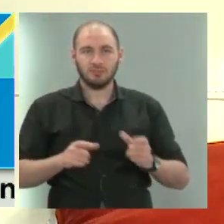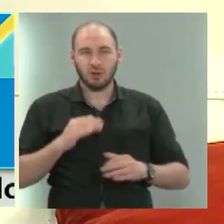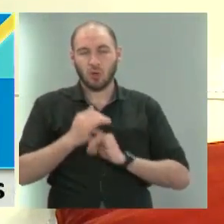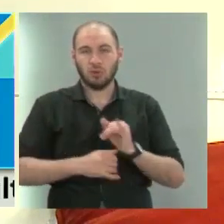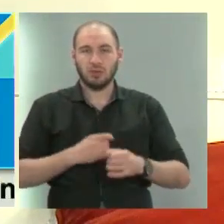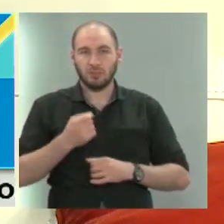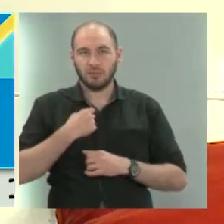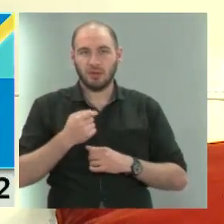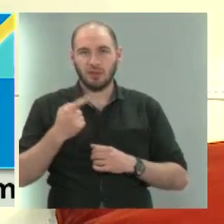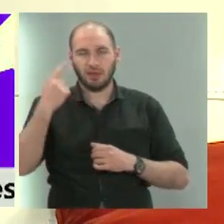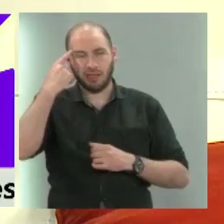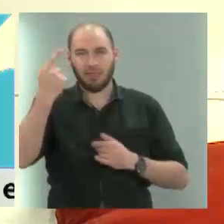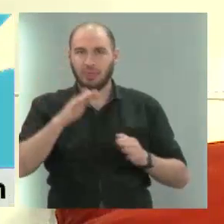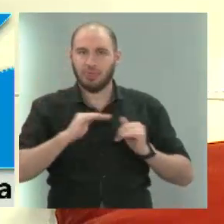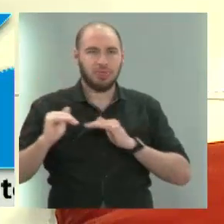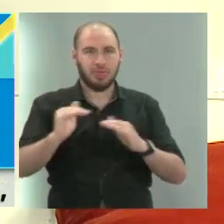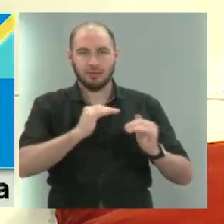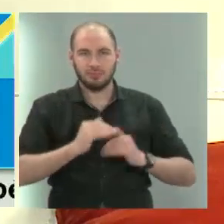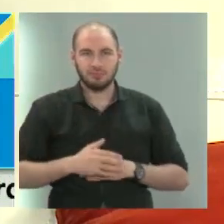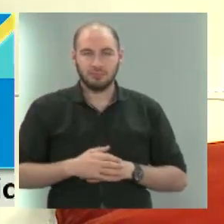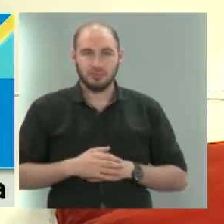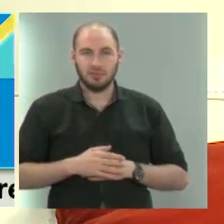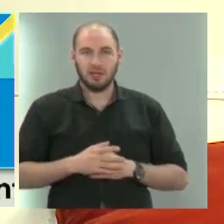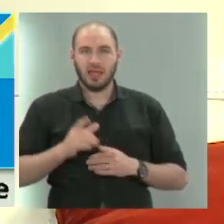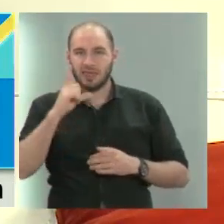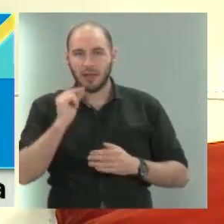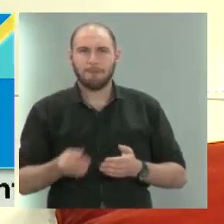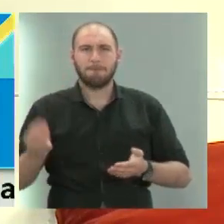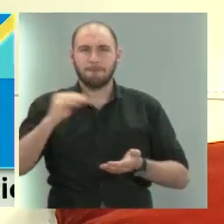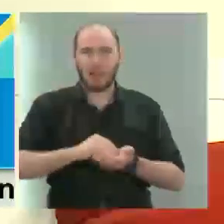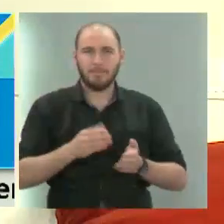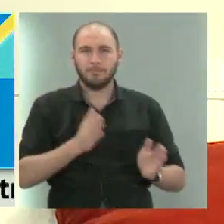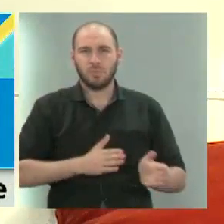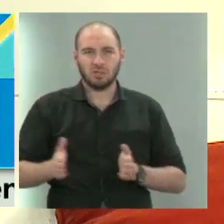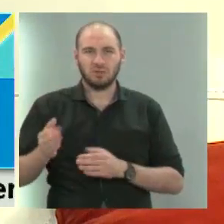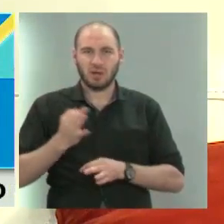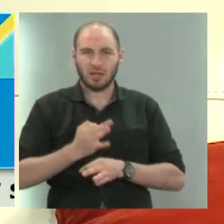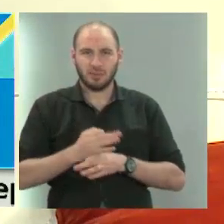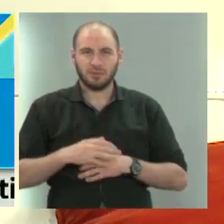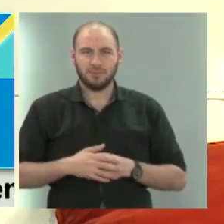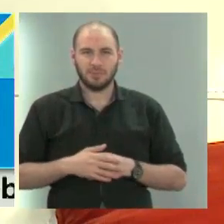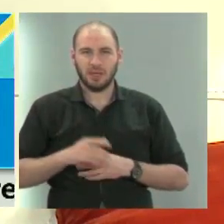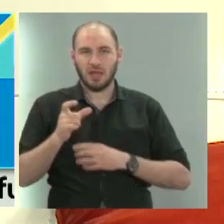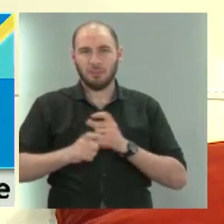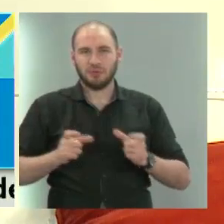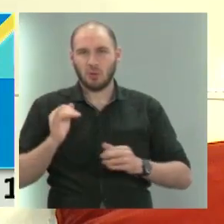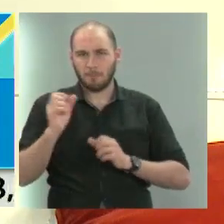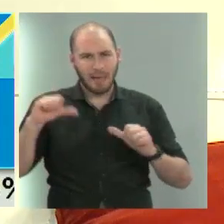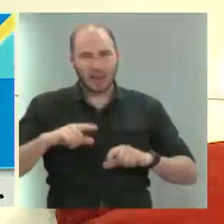yo diría que de sentido común, ¿no? Decir, démosle más días al proceso educativo. Nadie puede decir que está